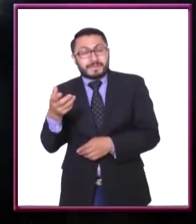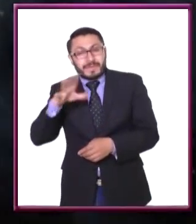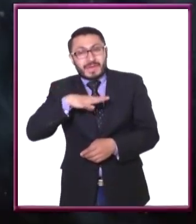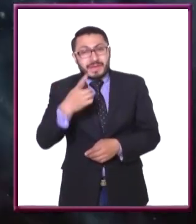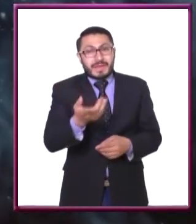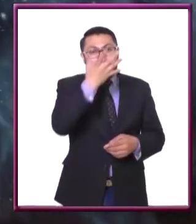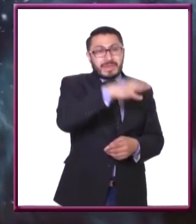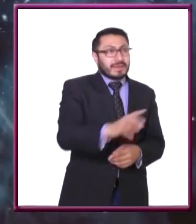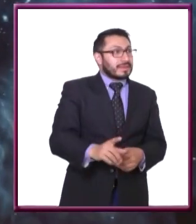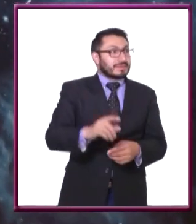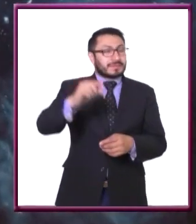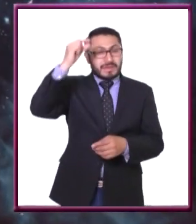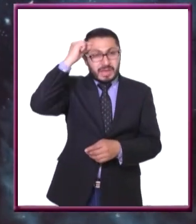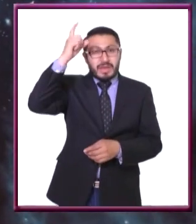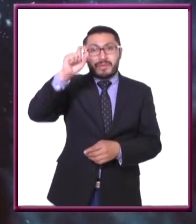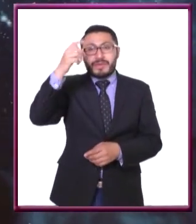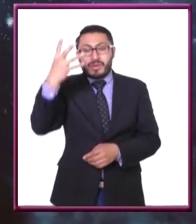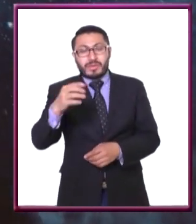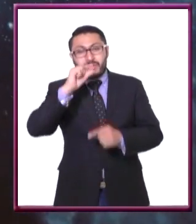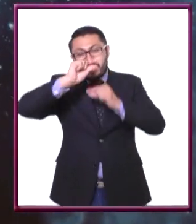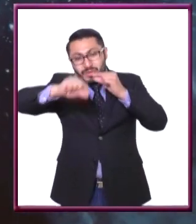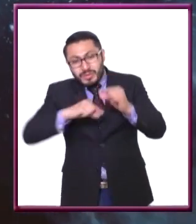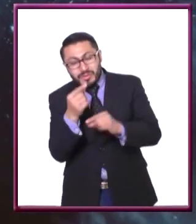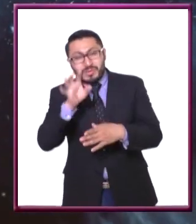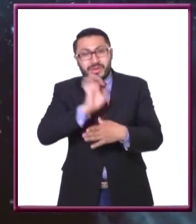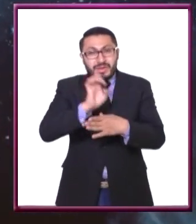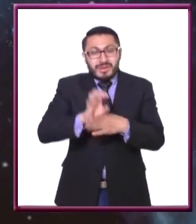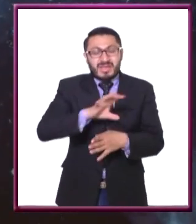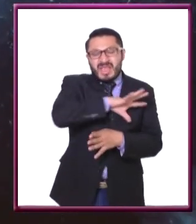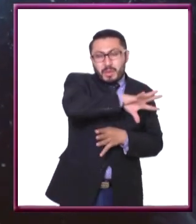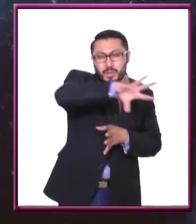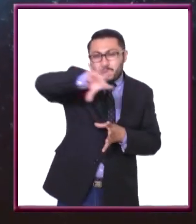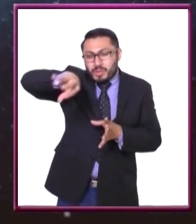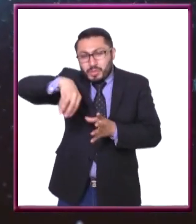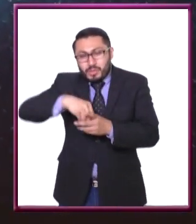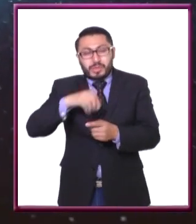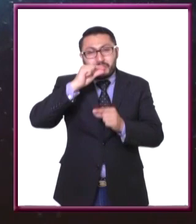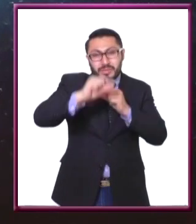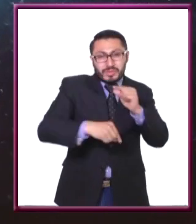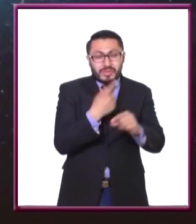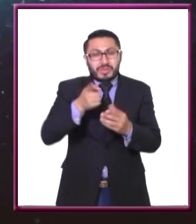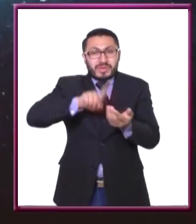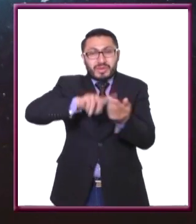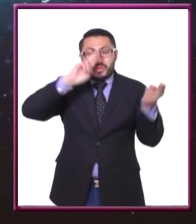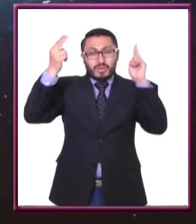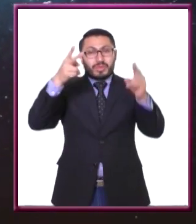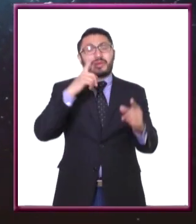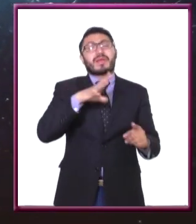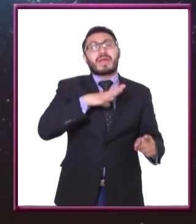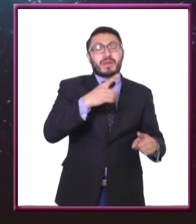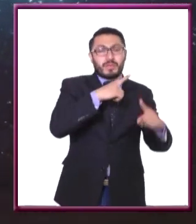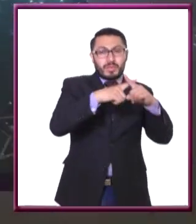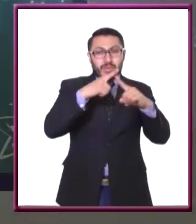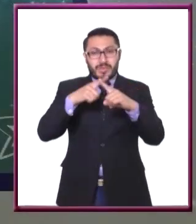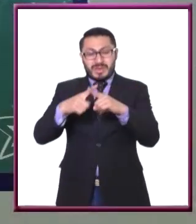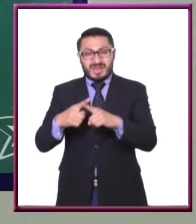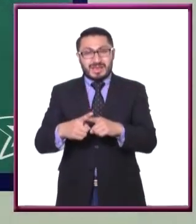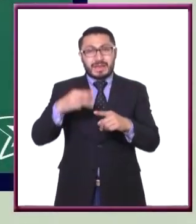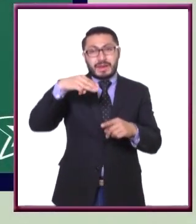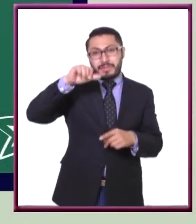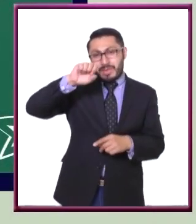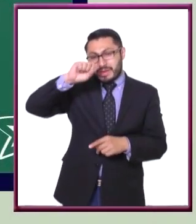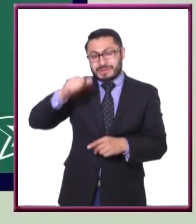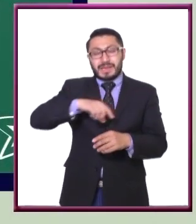10 a la 24 átomos. Entonces, para obtener el número total de átomos en el universo, tenemos que multiplicar la masa